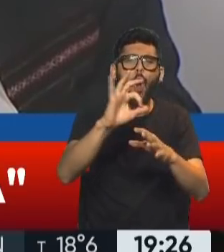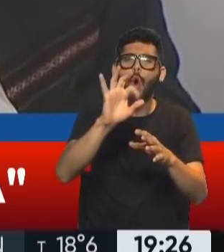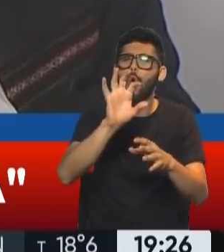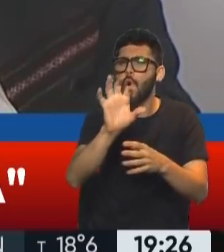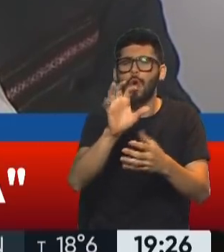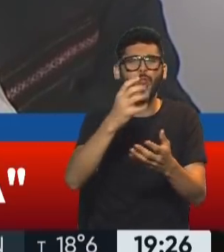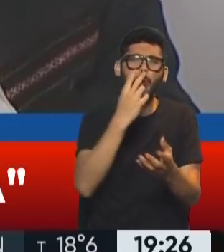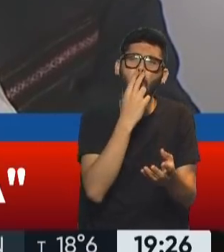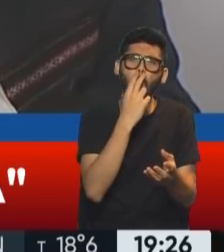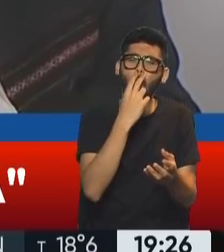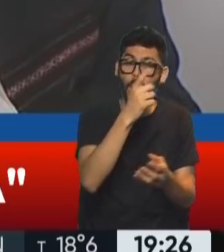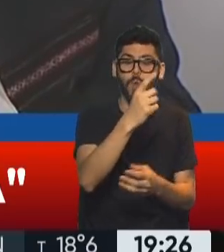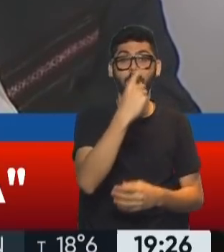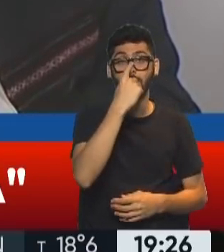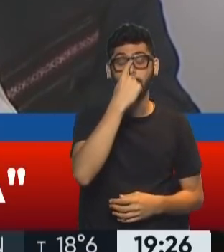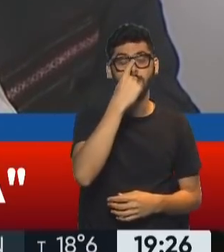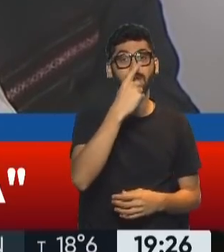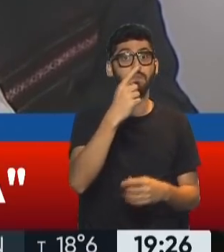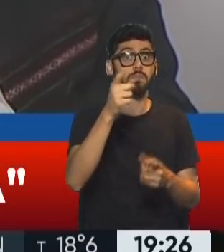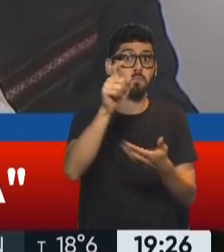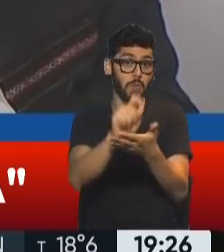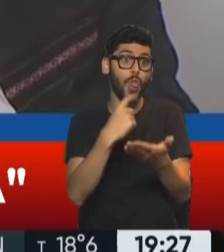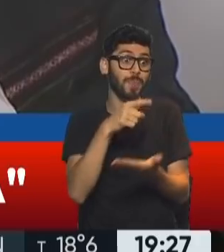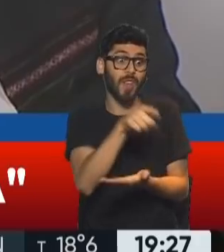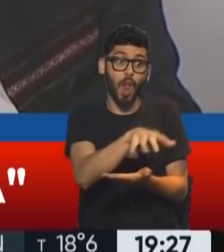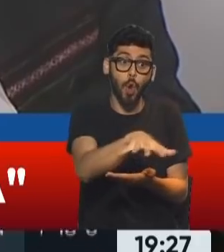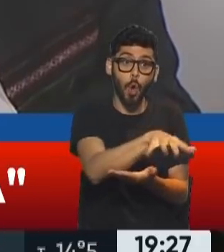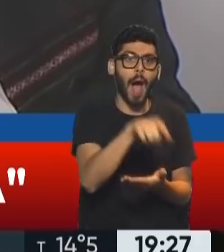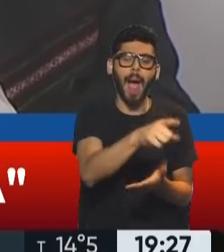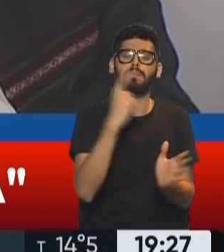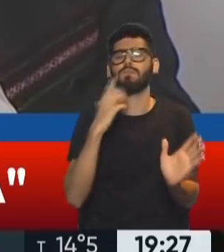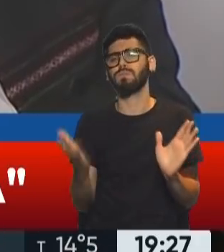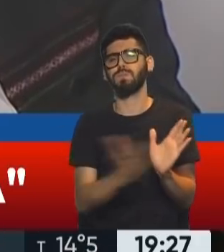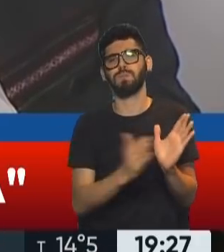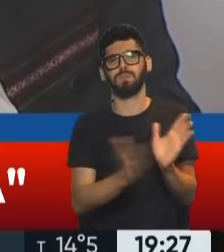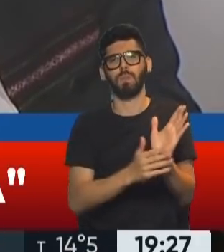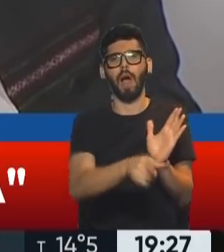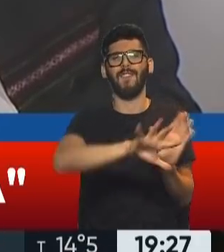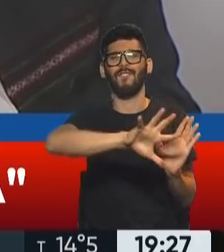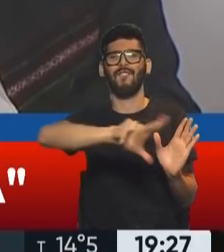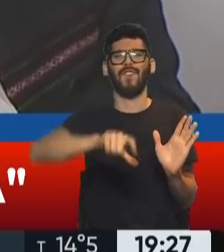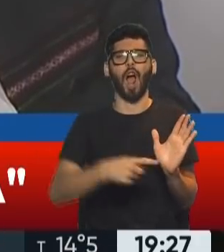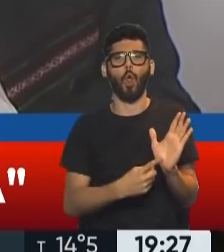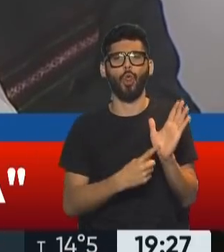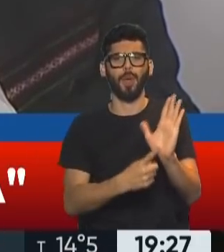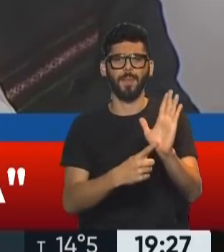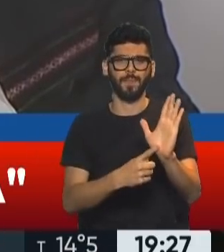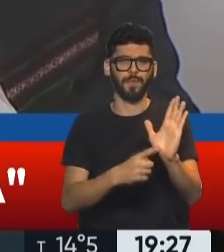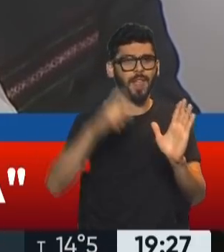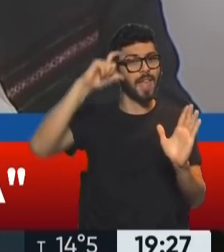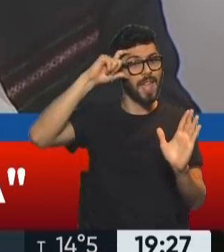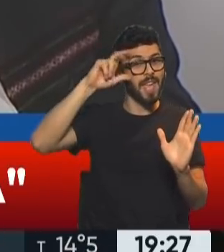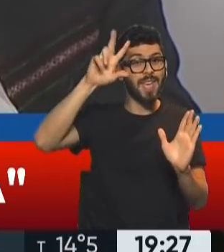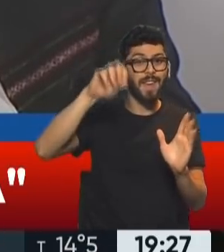de Bolivia, donde decían, acá está la prueba más evidente del fraude, Evo aparece ganando